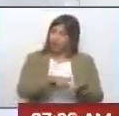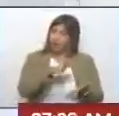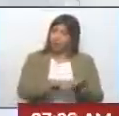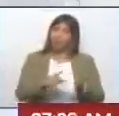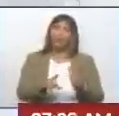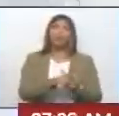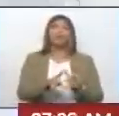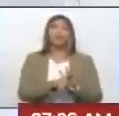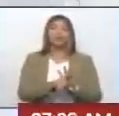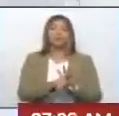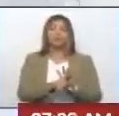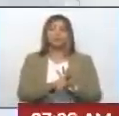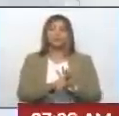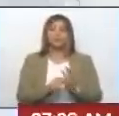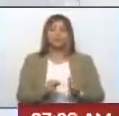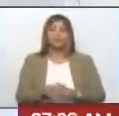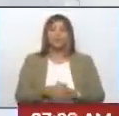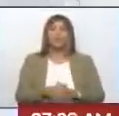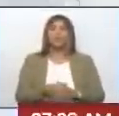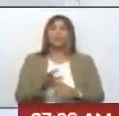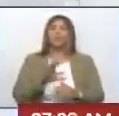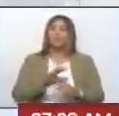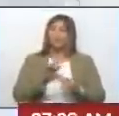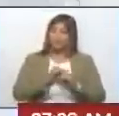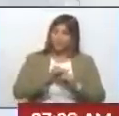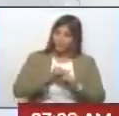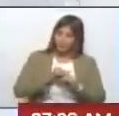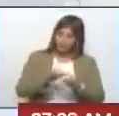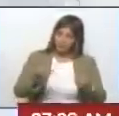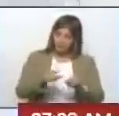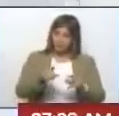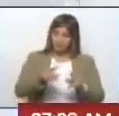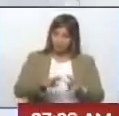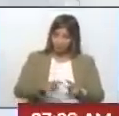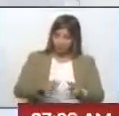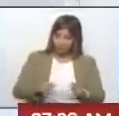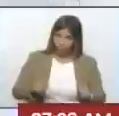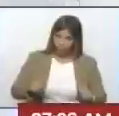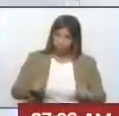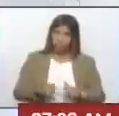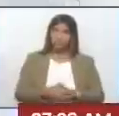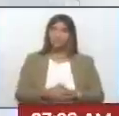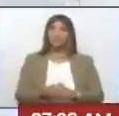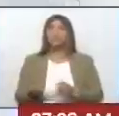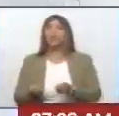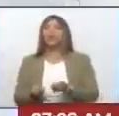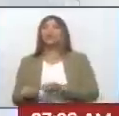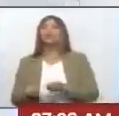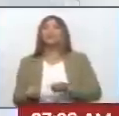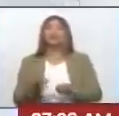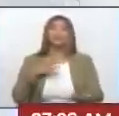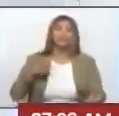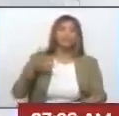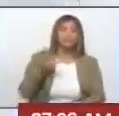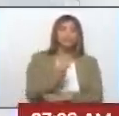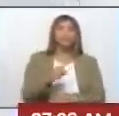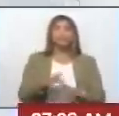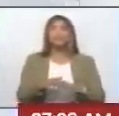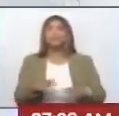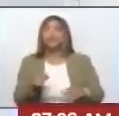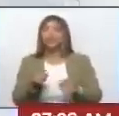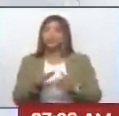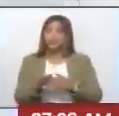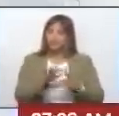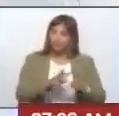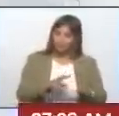Ley Orgánica de Extinción de Dominio, que es una forma de atacar también la corrupción, de identificar